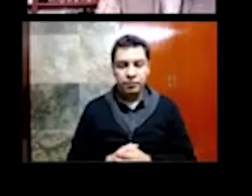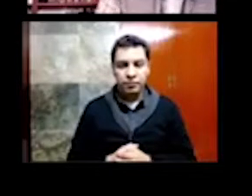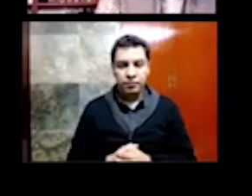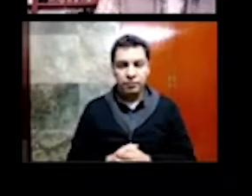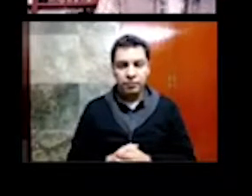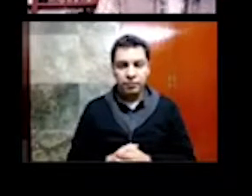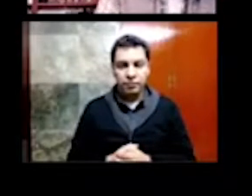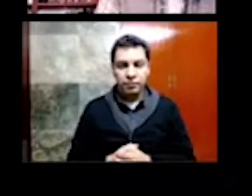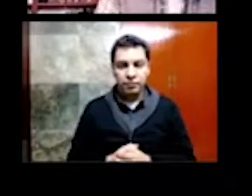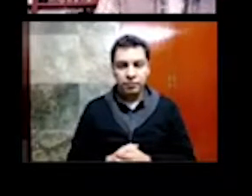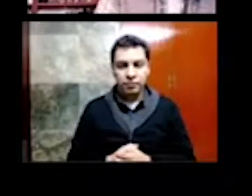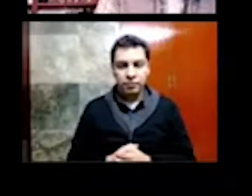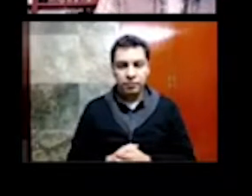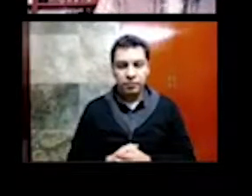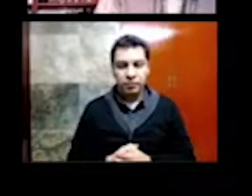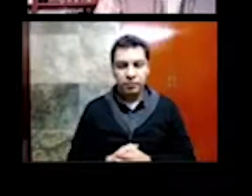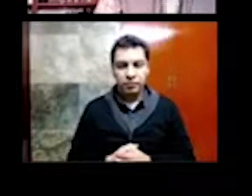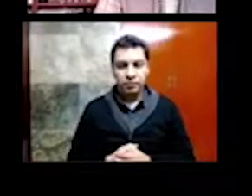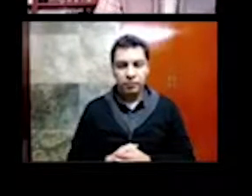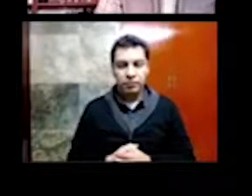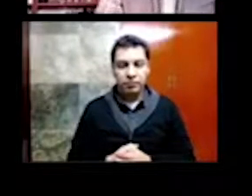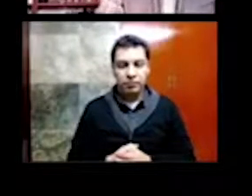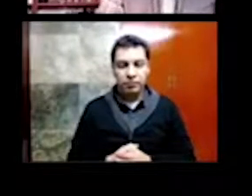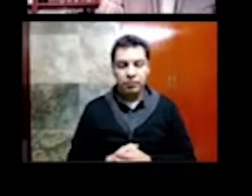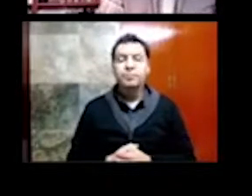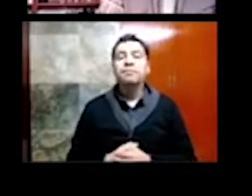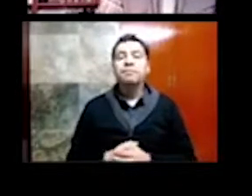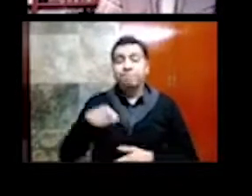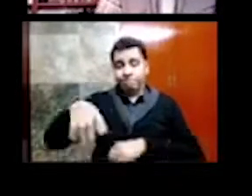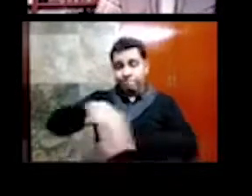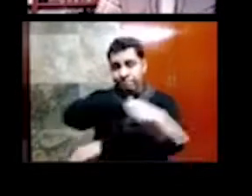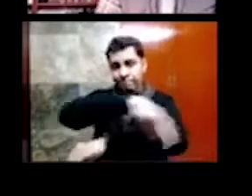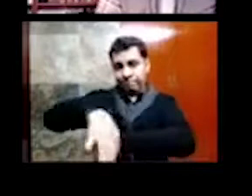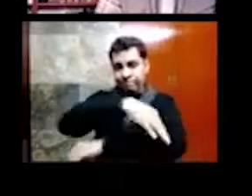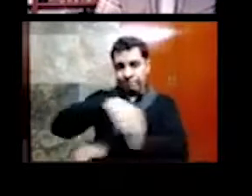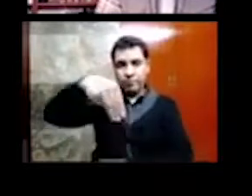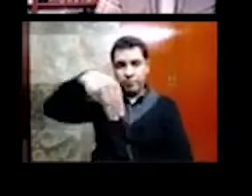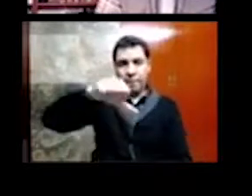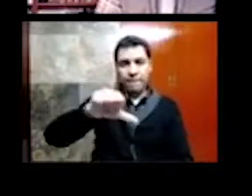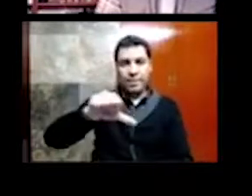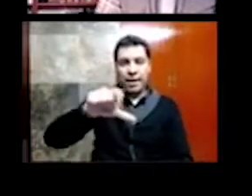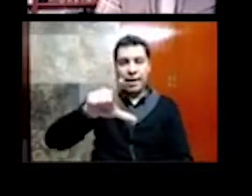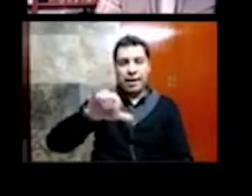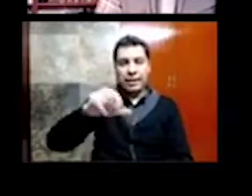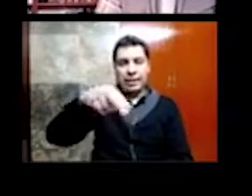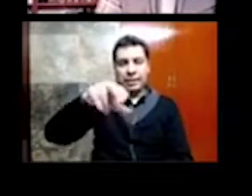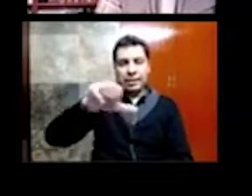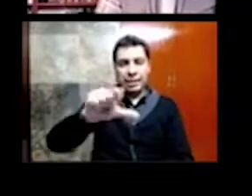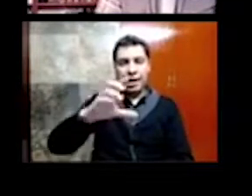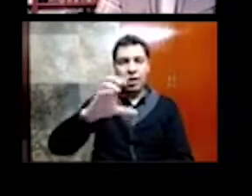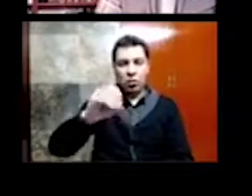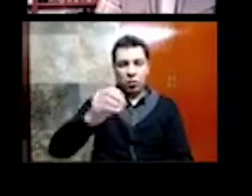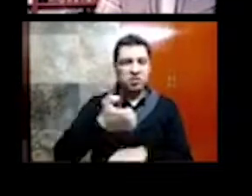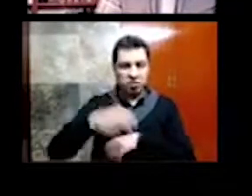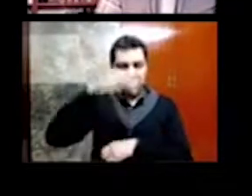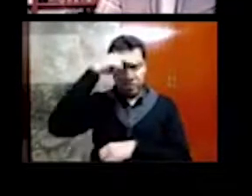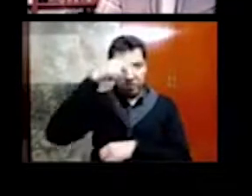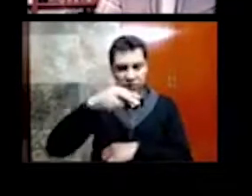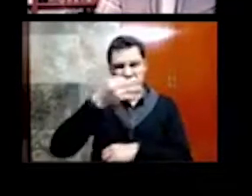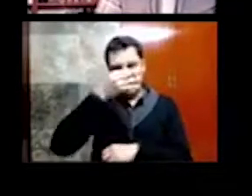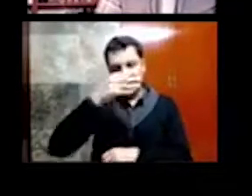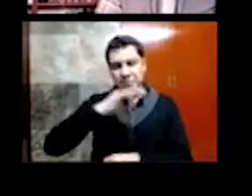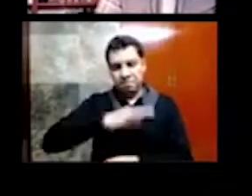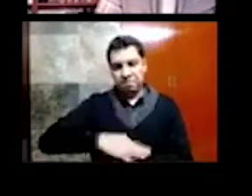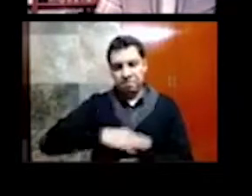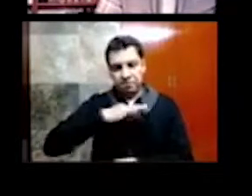Y la arquitectura, por ejemplo, de Malinalco. Al final, la traza urbana y el manejo de